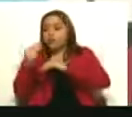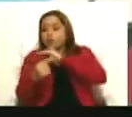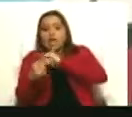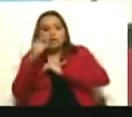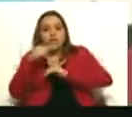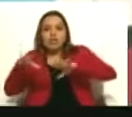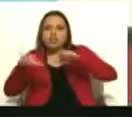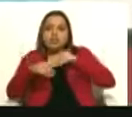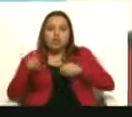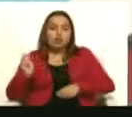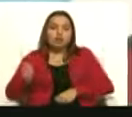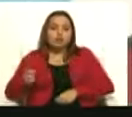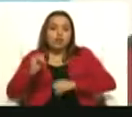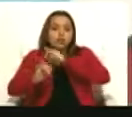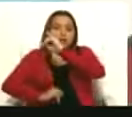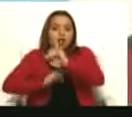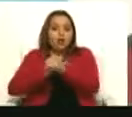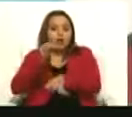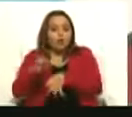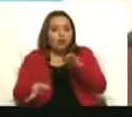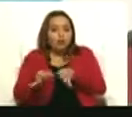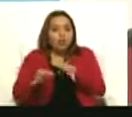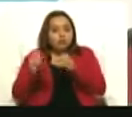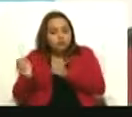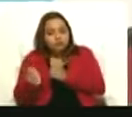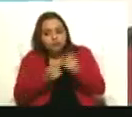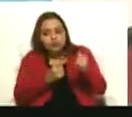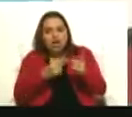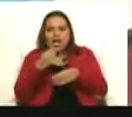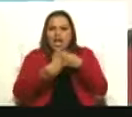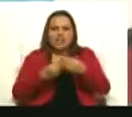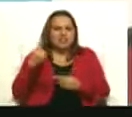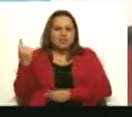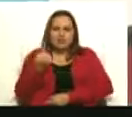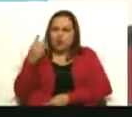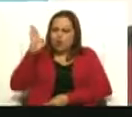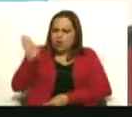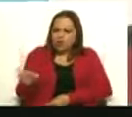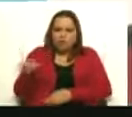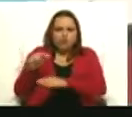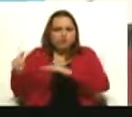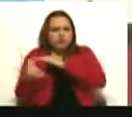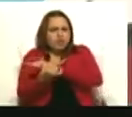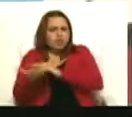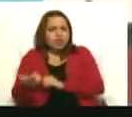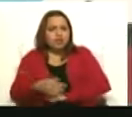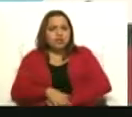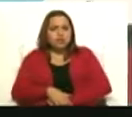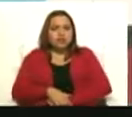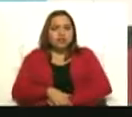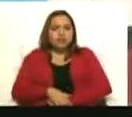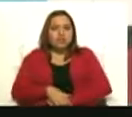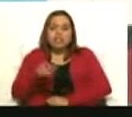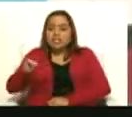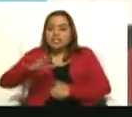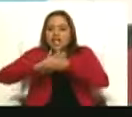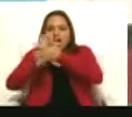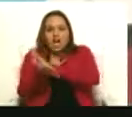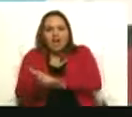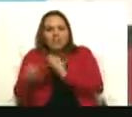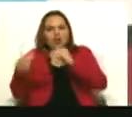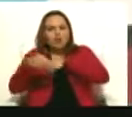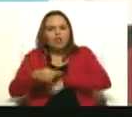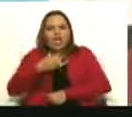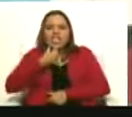la jurisdicción de la Corte, decide llevar este caso, lo hace de manera unilateral. Y dice, pisotea el Acuerdo de